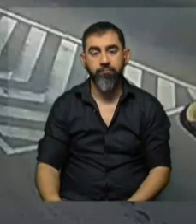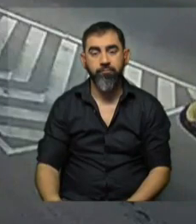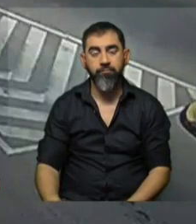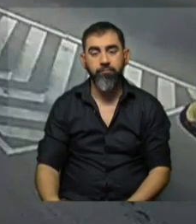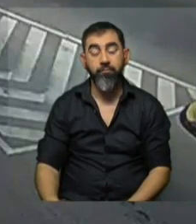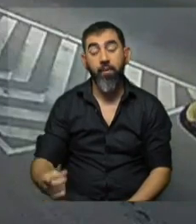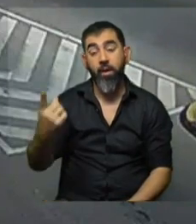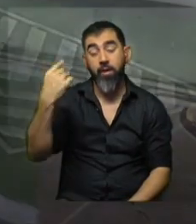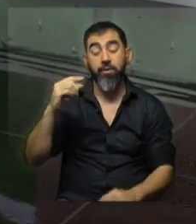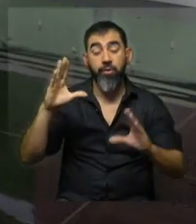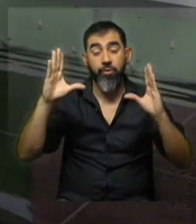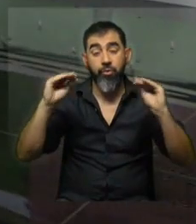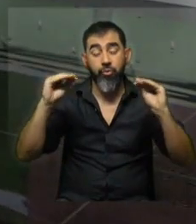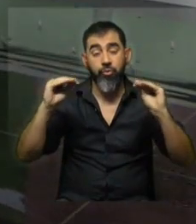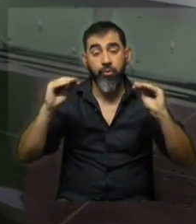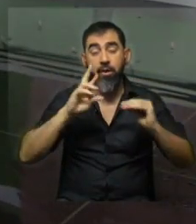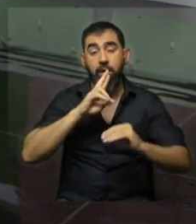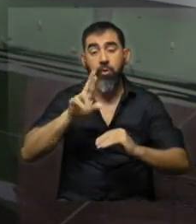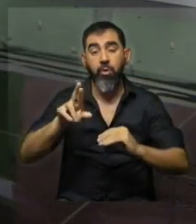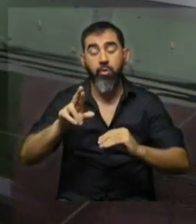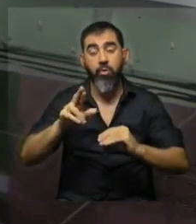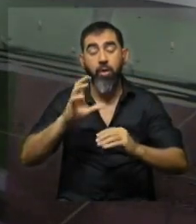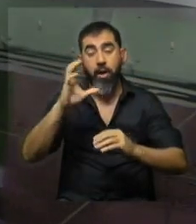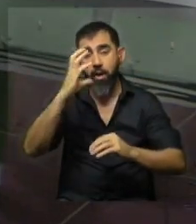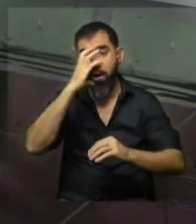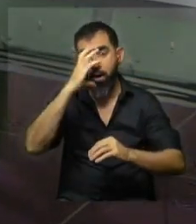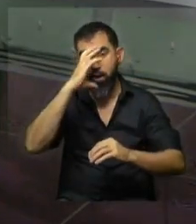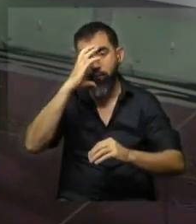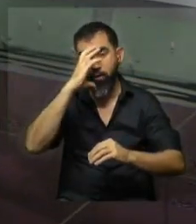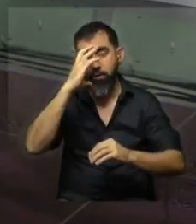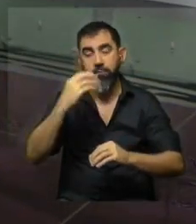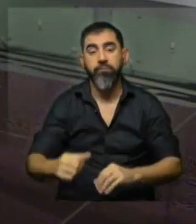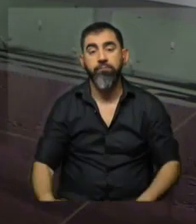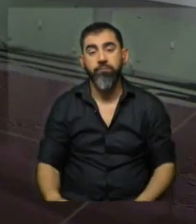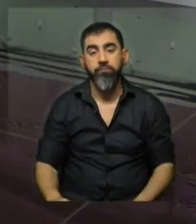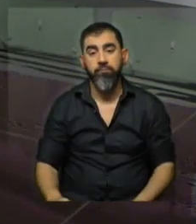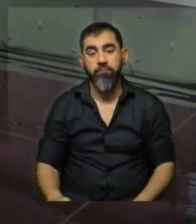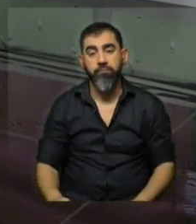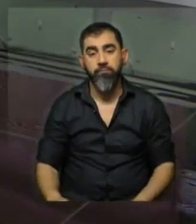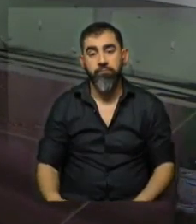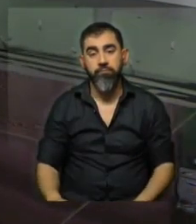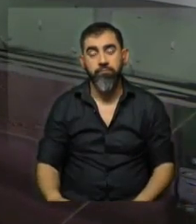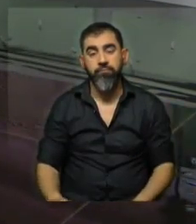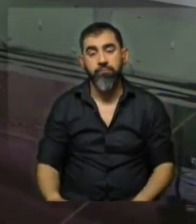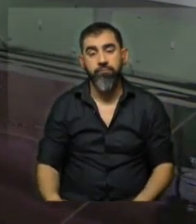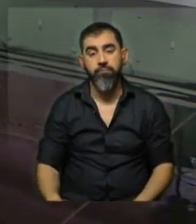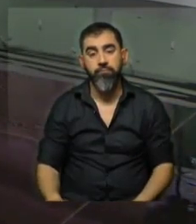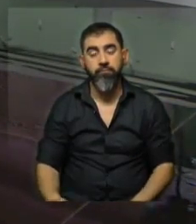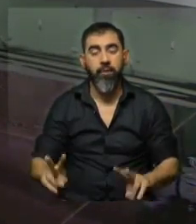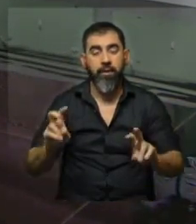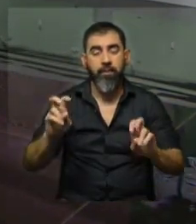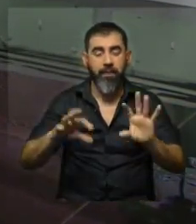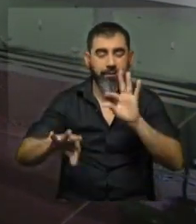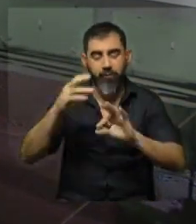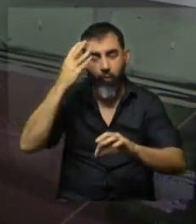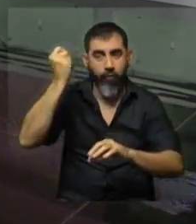fútbol, anoche tuvimos los resultados de la prueba de admisión del carnaval, ¿no? Que eso ya pasó al segundo plano ante el tema de la selección uruguaya. Pero